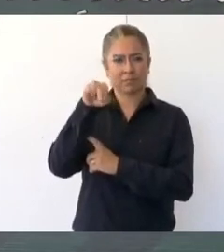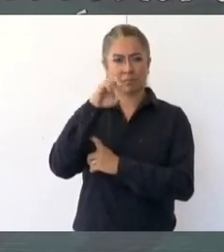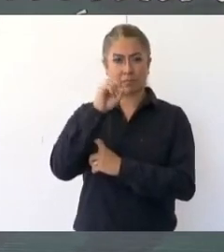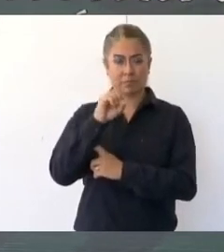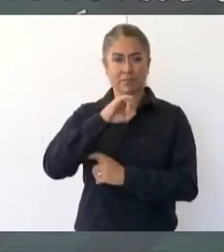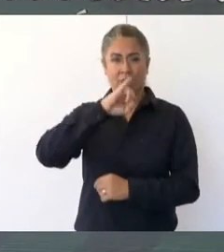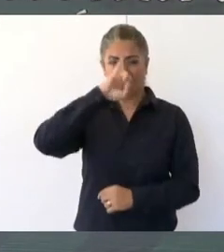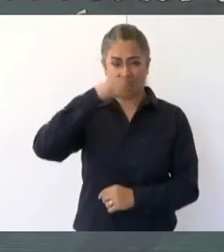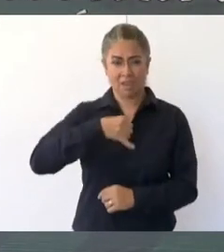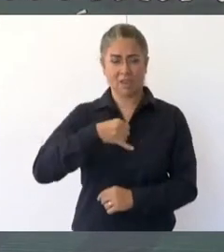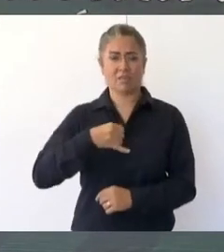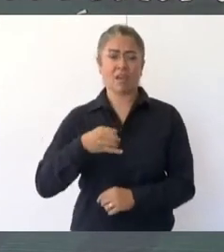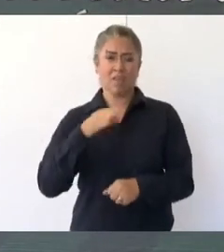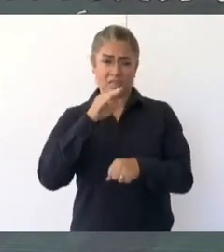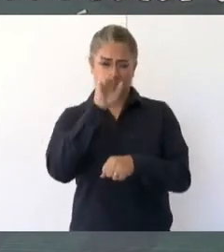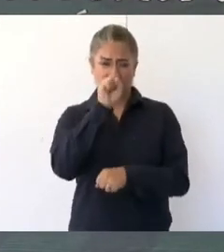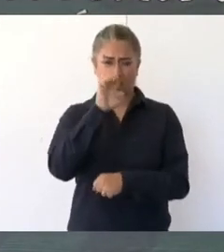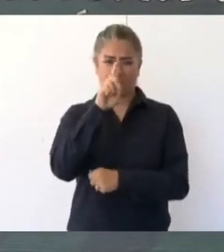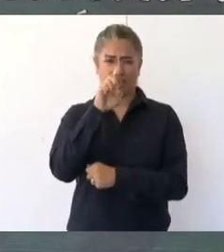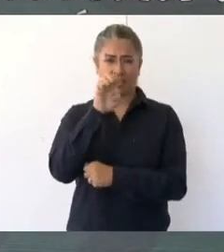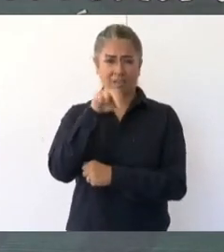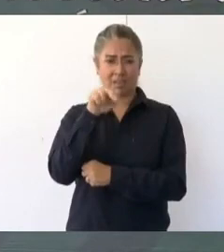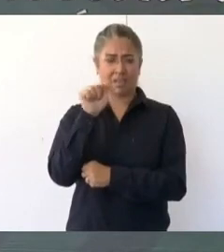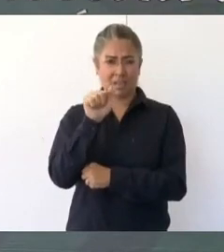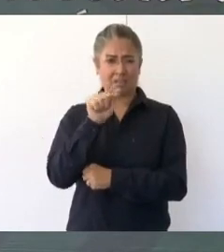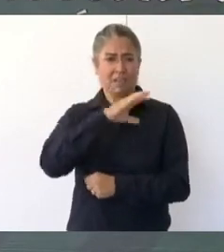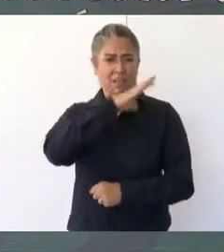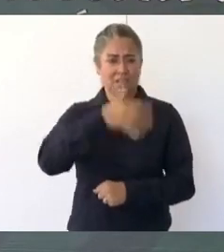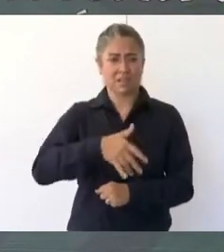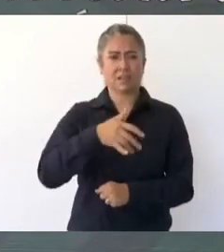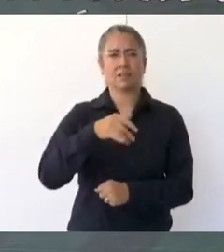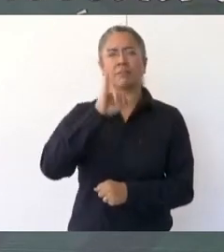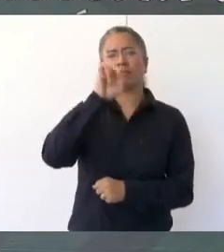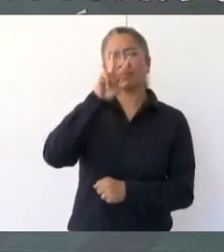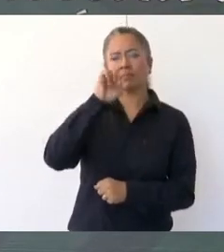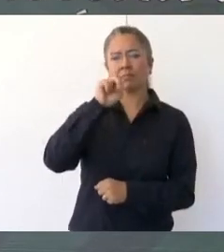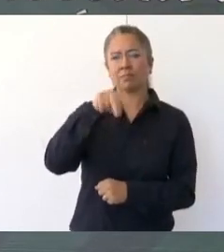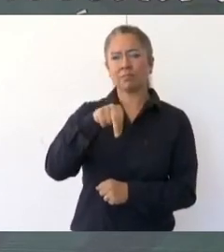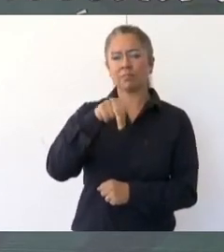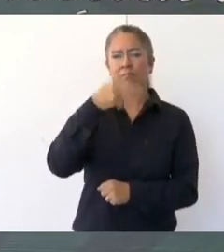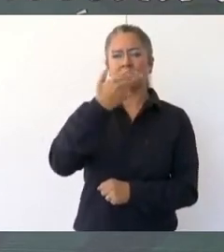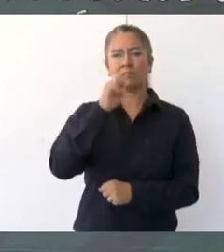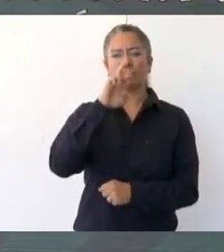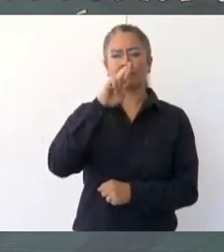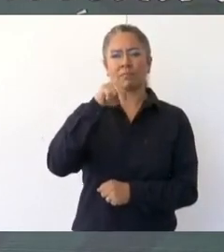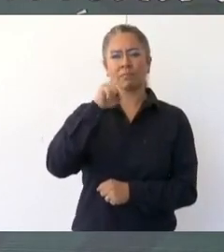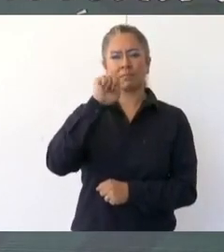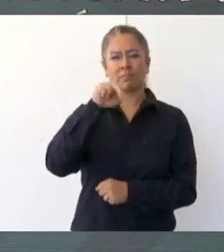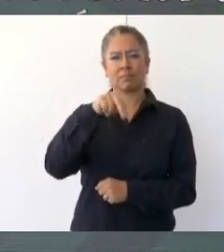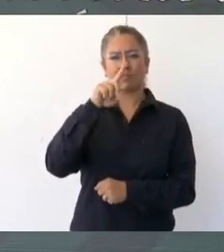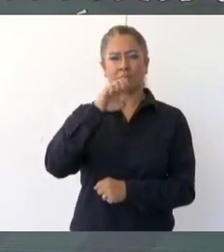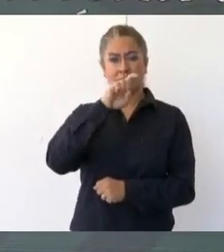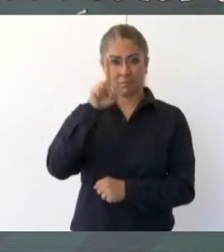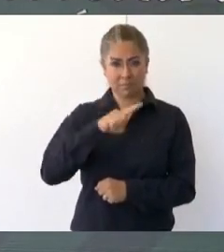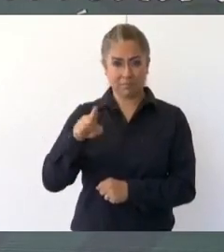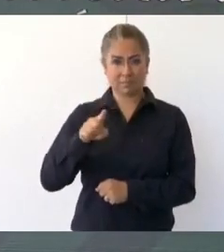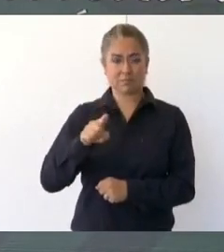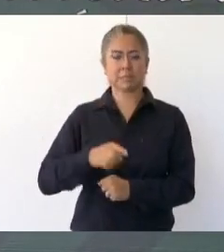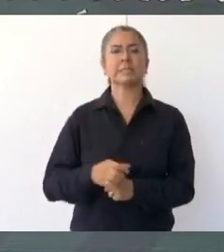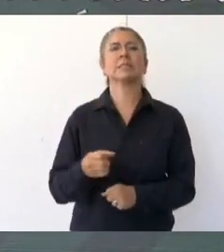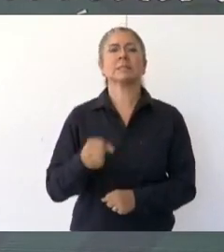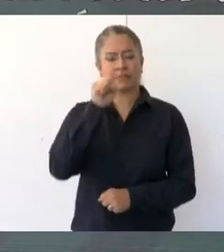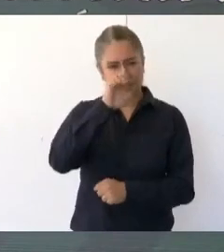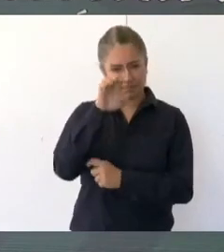de la Defensa Nacional. General Iván Hernández Uribe, ingeniero residente de la Secretaría de la